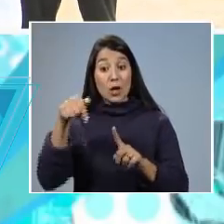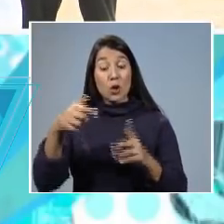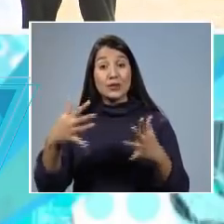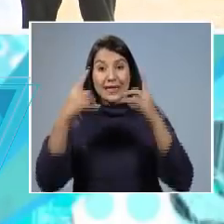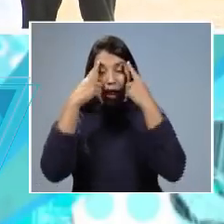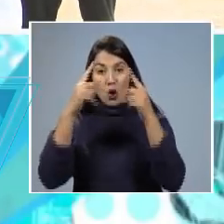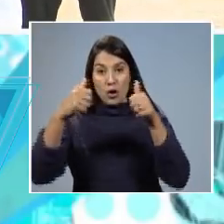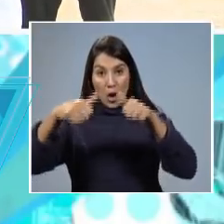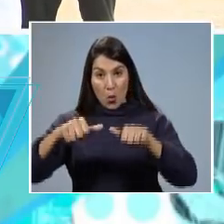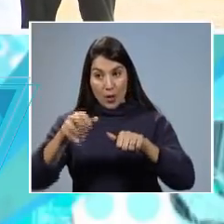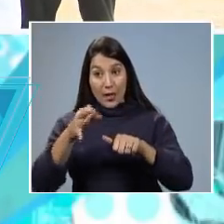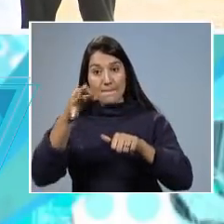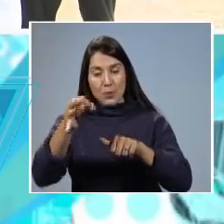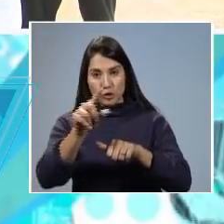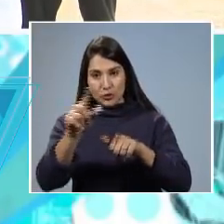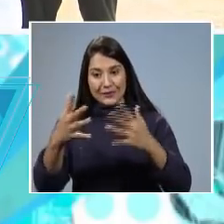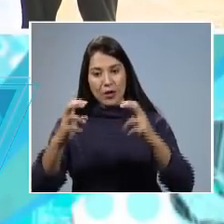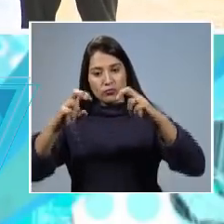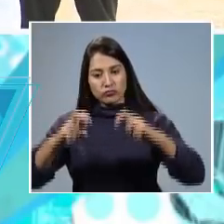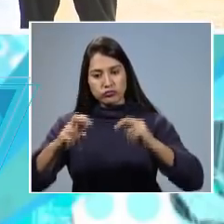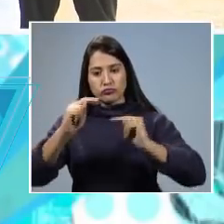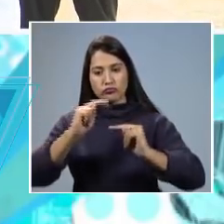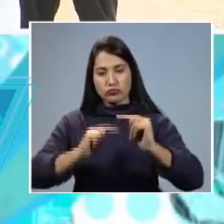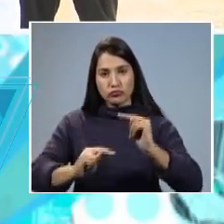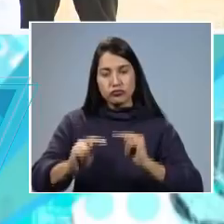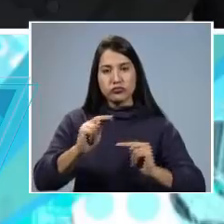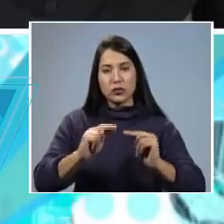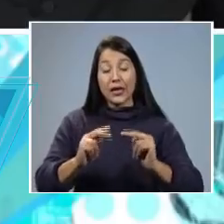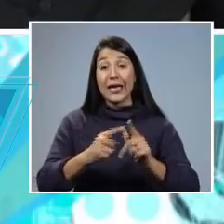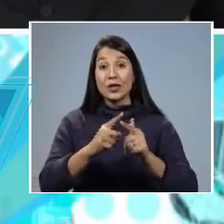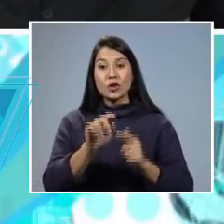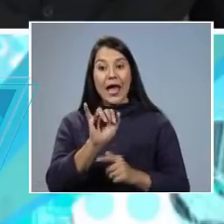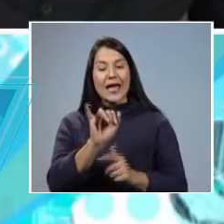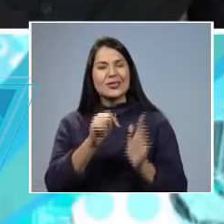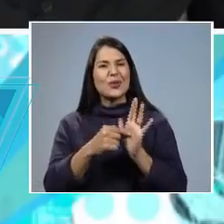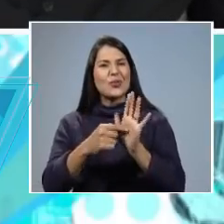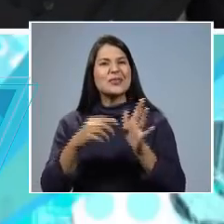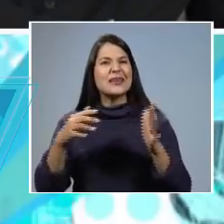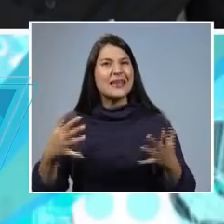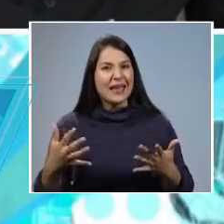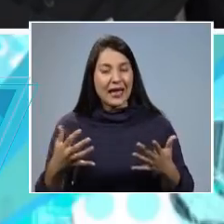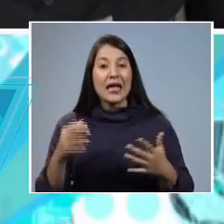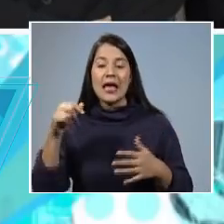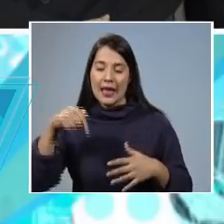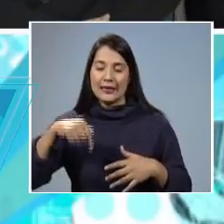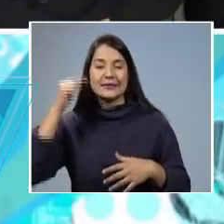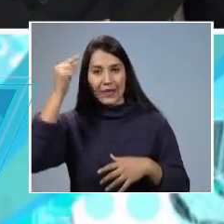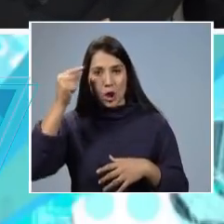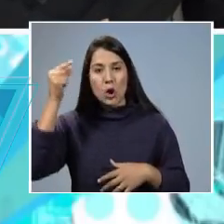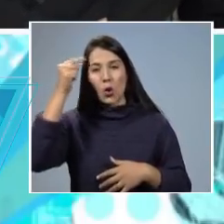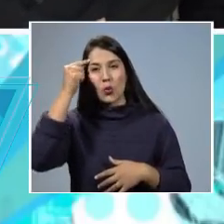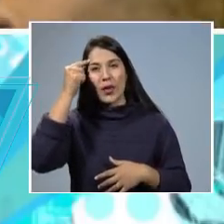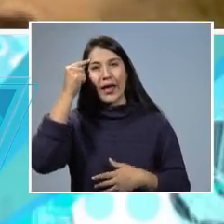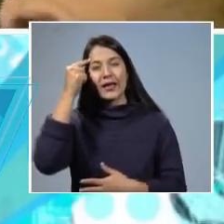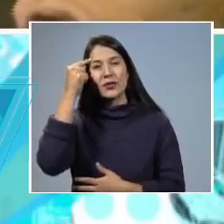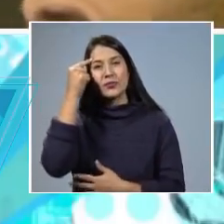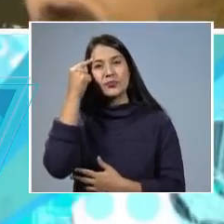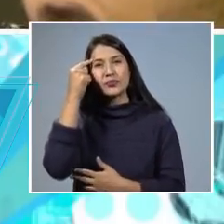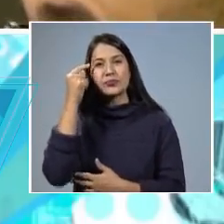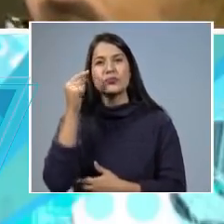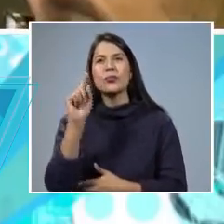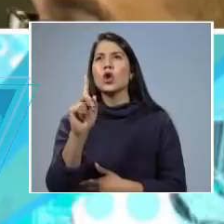a sentar la semana entrante, y estos son signos de que efectivamente es un gobierno que no deja que